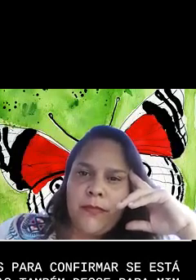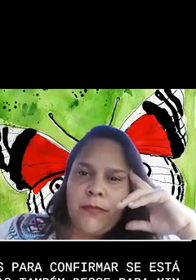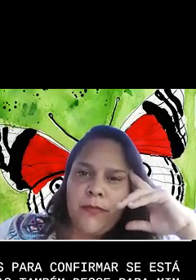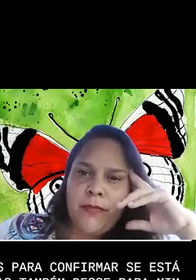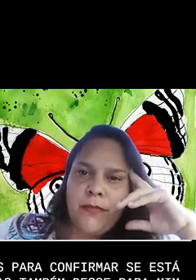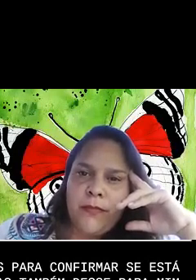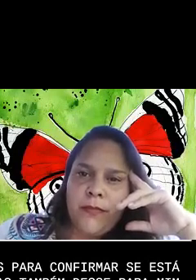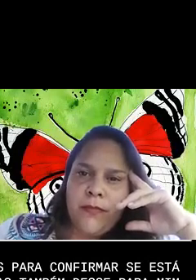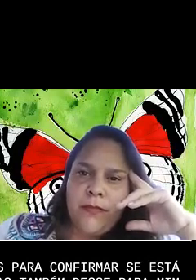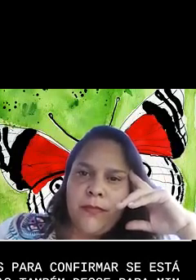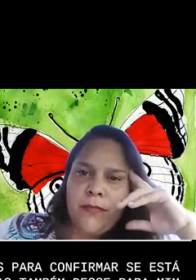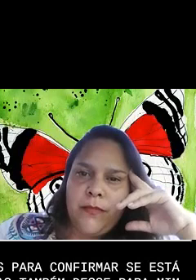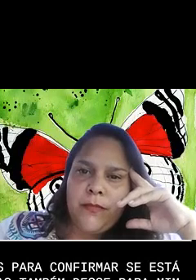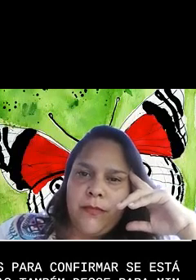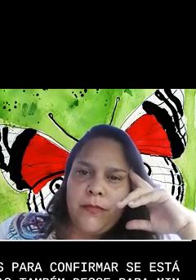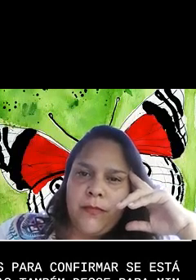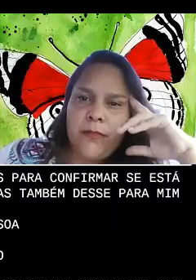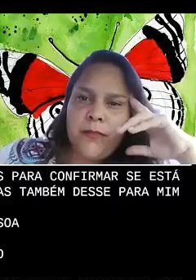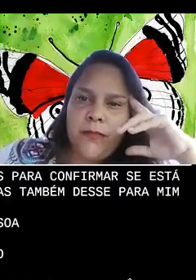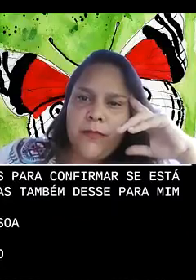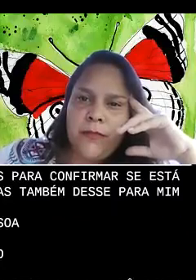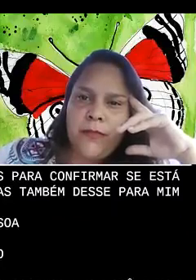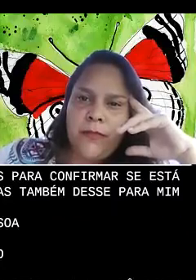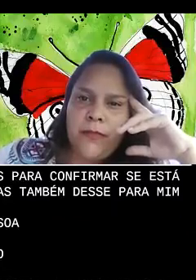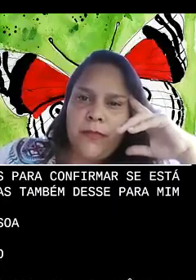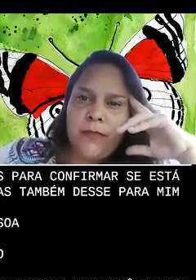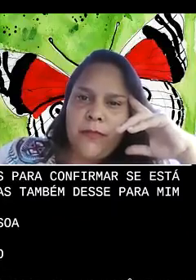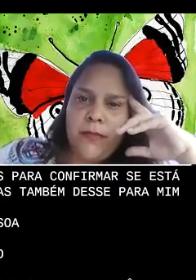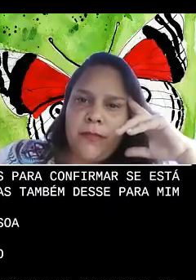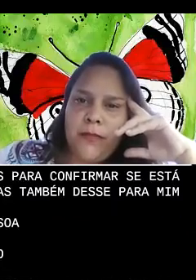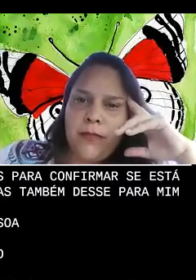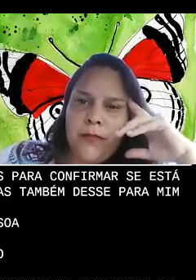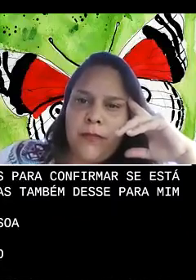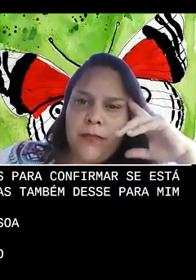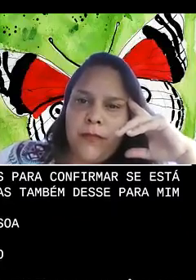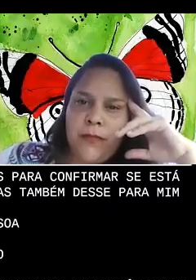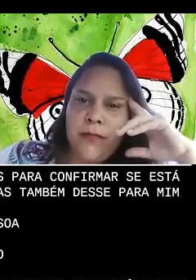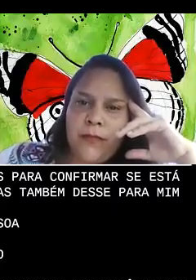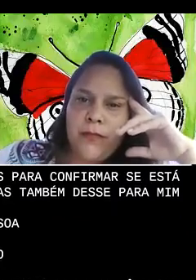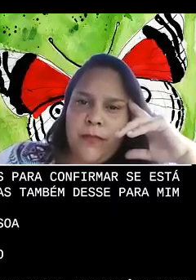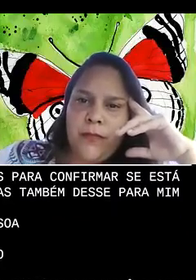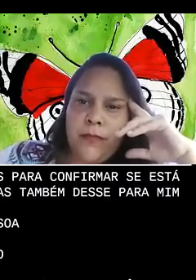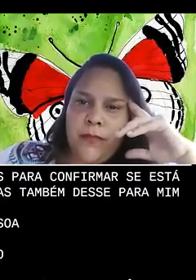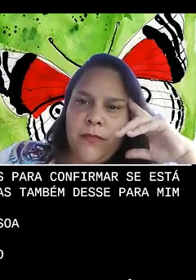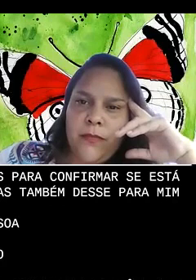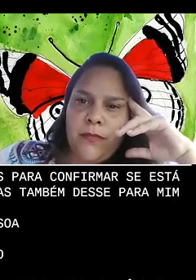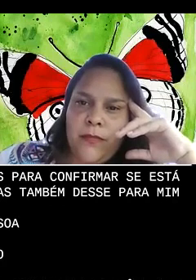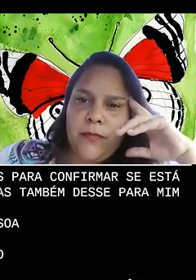Rubén, ¿podrías confirmarnos si demoramos mucho o ya estamos listos? Estamos esperando.